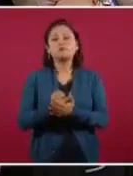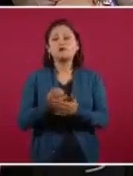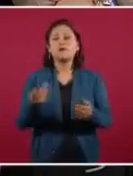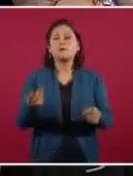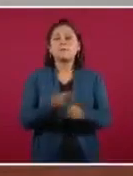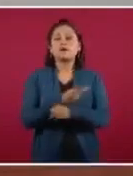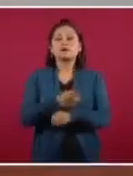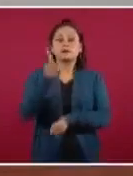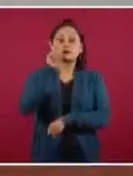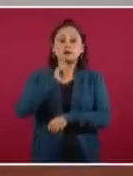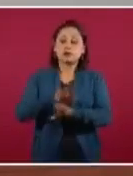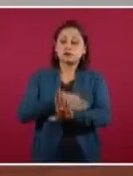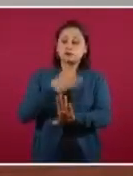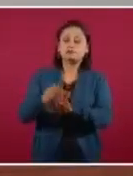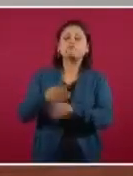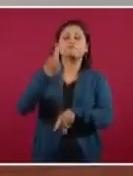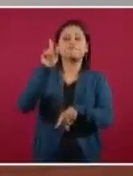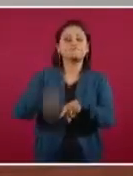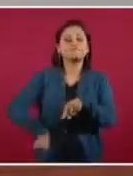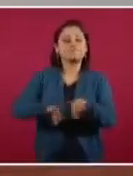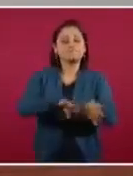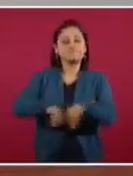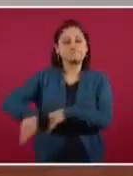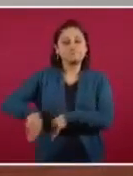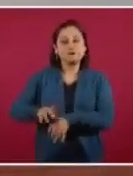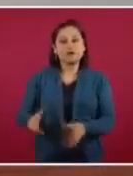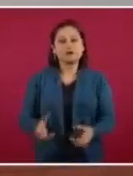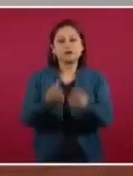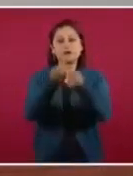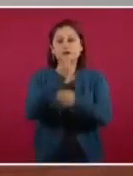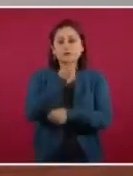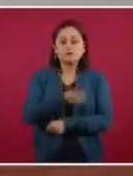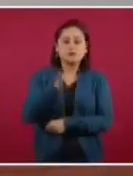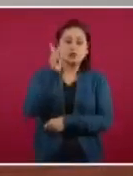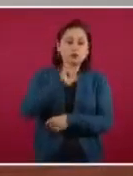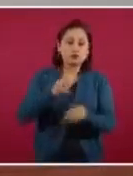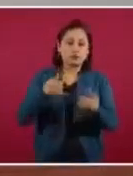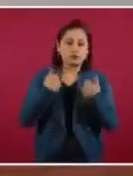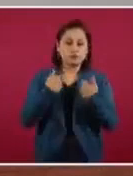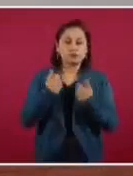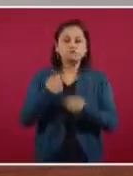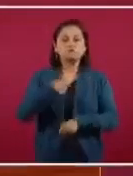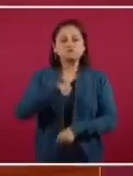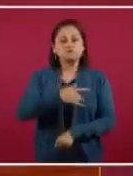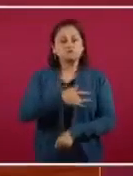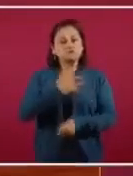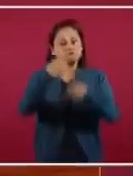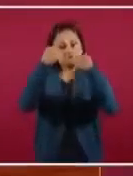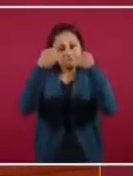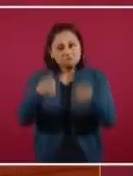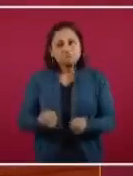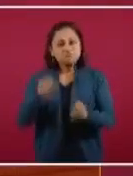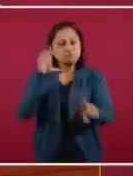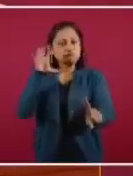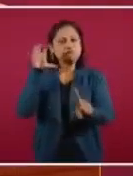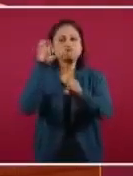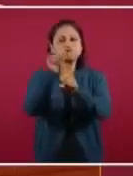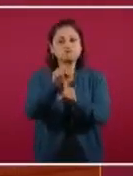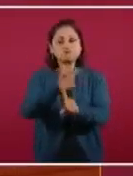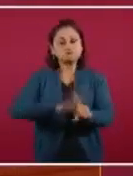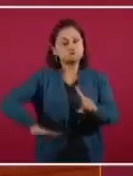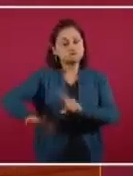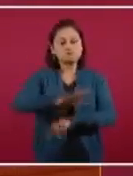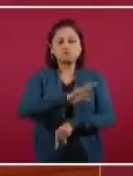y las niñas. Estoy convencida que vamos a lograr mejorar las condiciones de seguridad y bienestar para